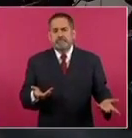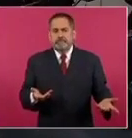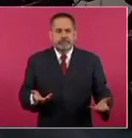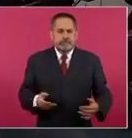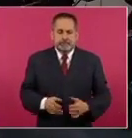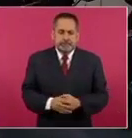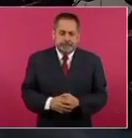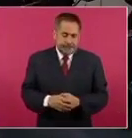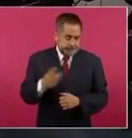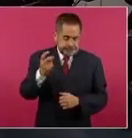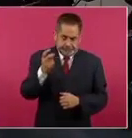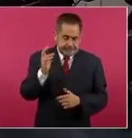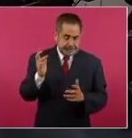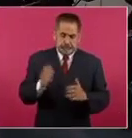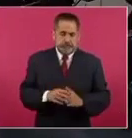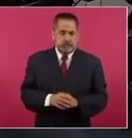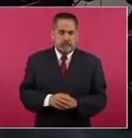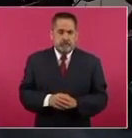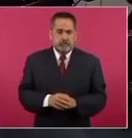Entonces,